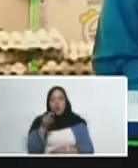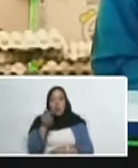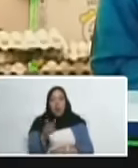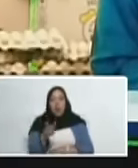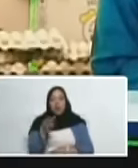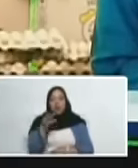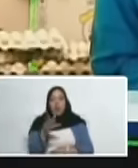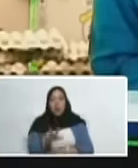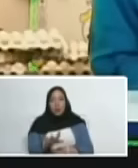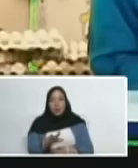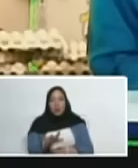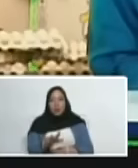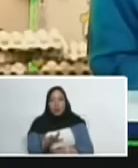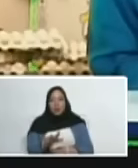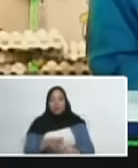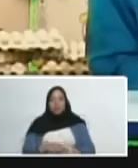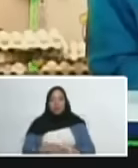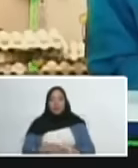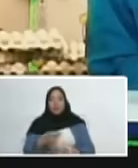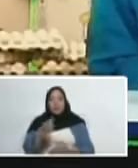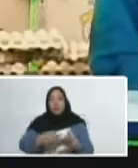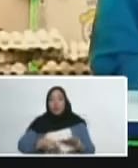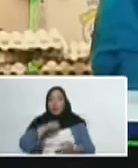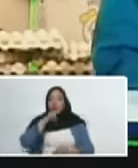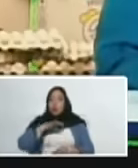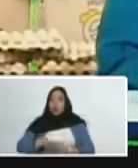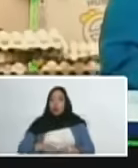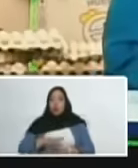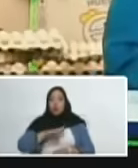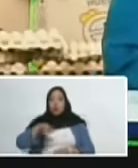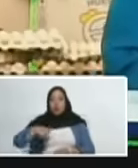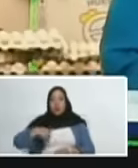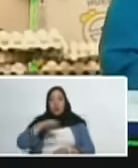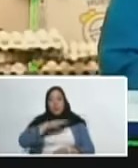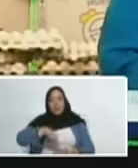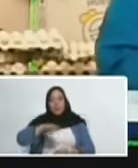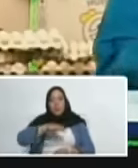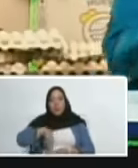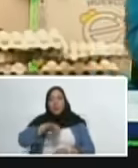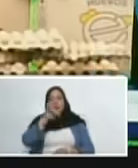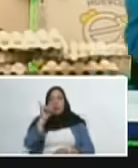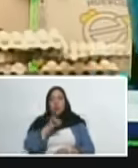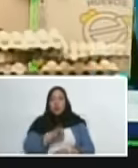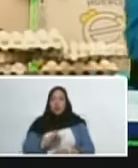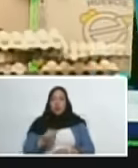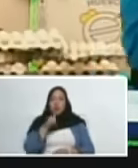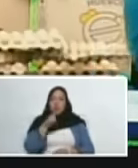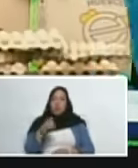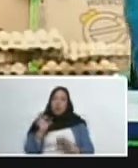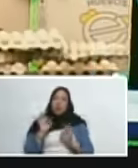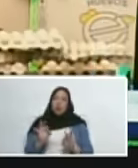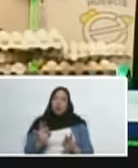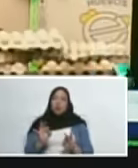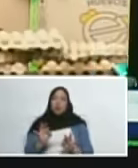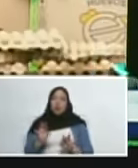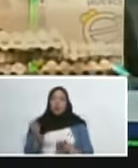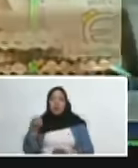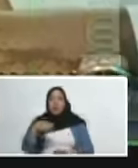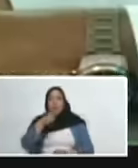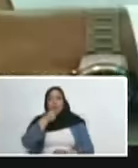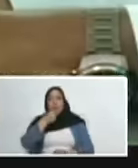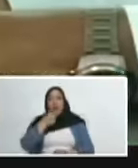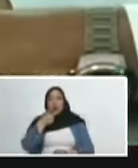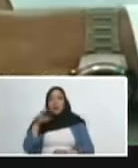dos y a las tres, a la firma histórica de esta gran zona económica especial que será la maravilla